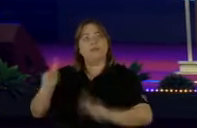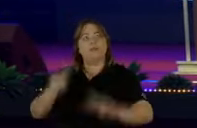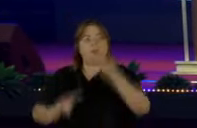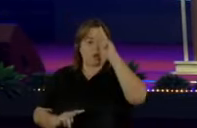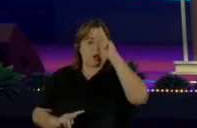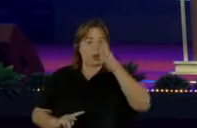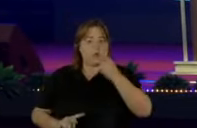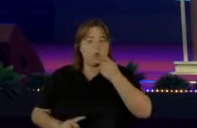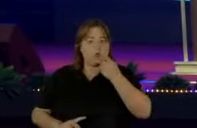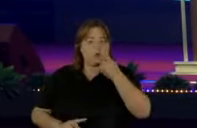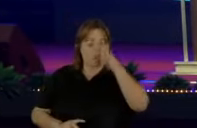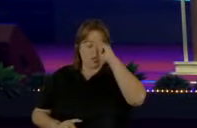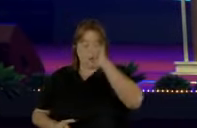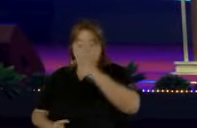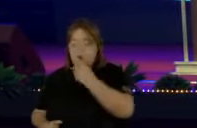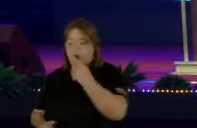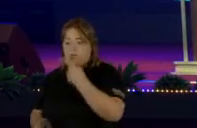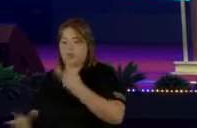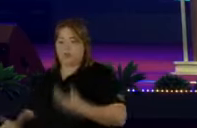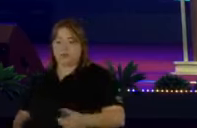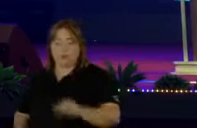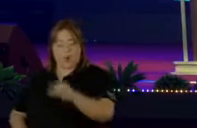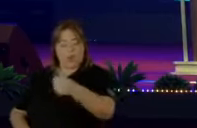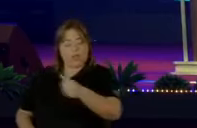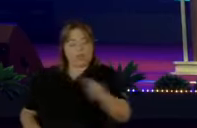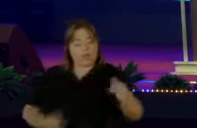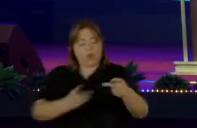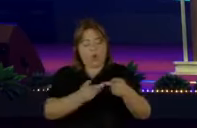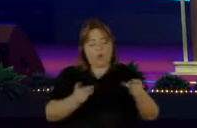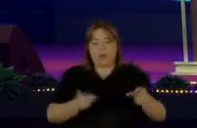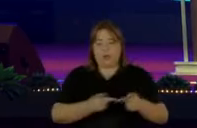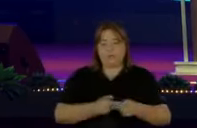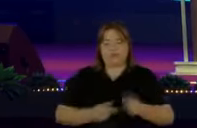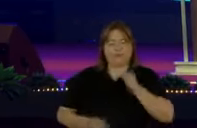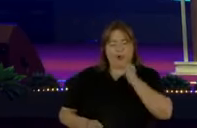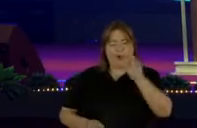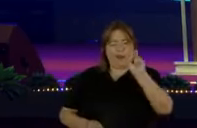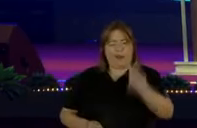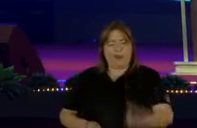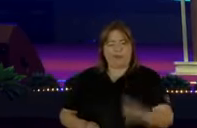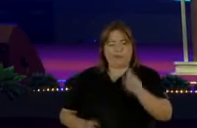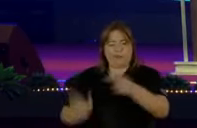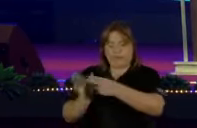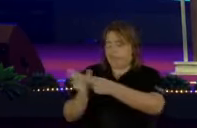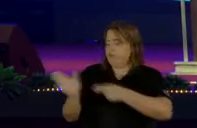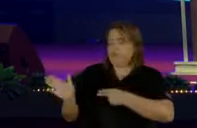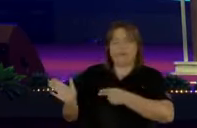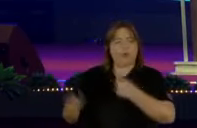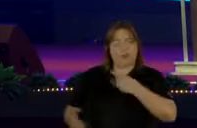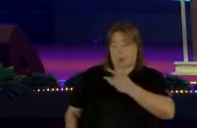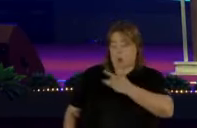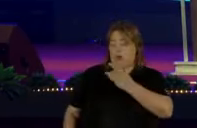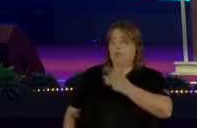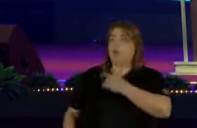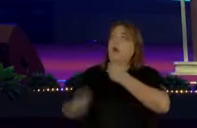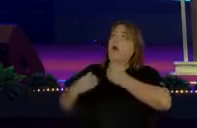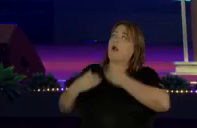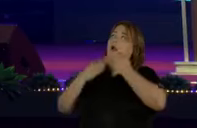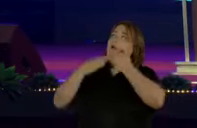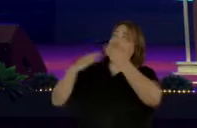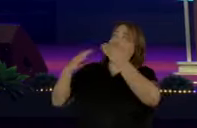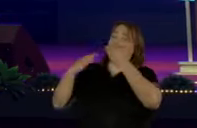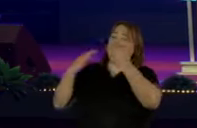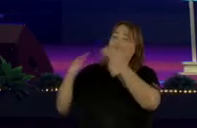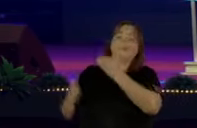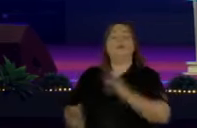quiera. Hay gente que piensa que debe tener un título para ir a predicar. No, debes tener una gratitud en tu corazón. Y también